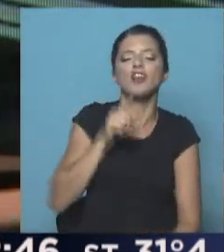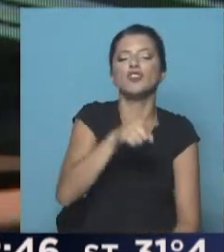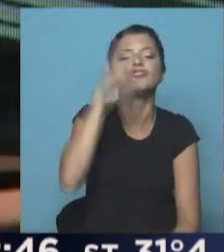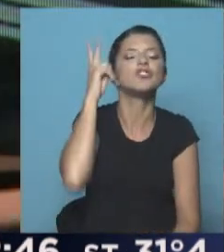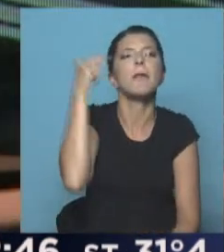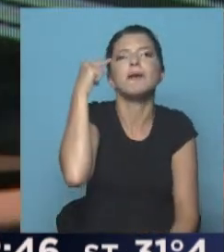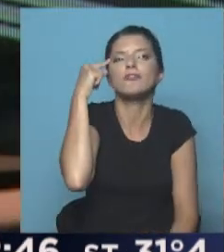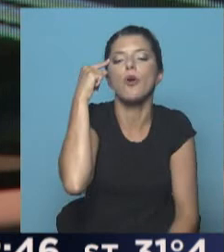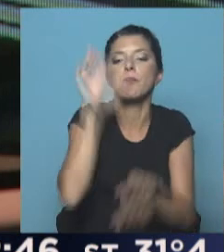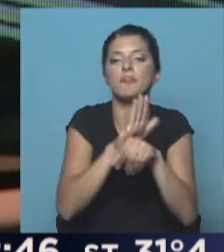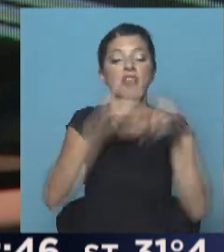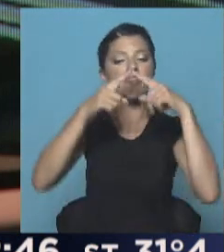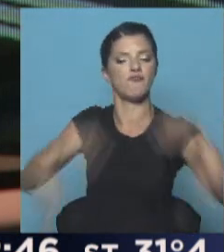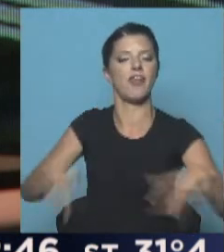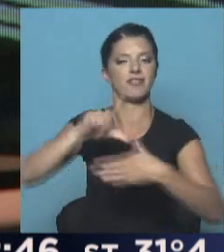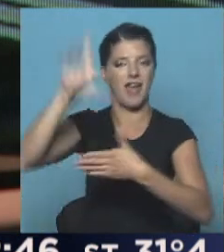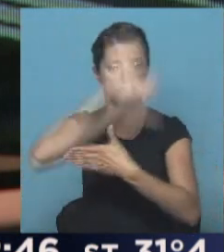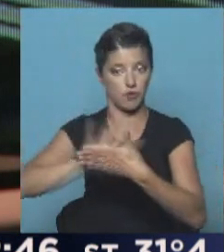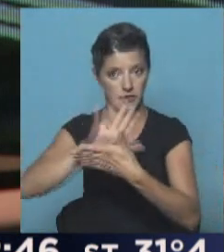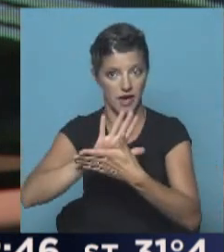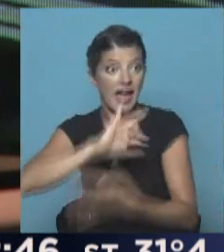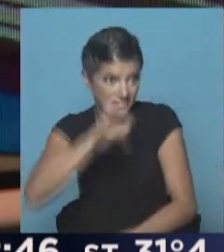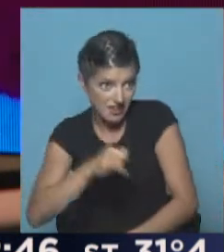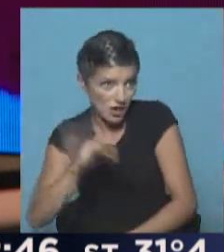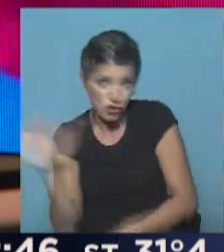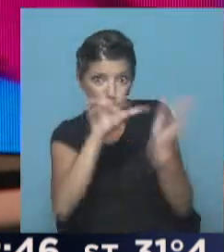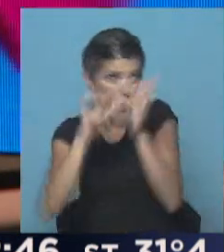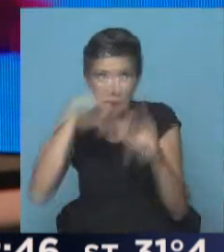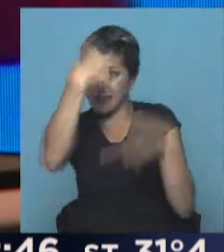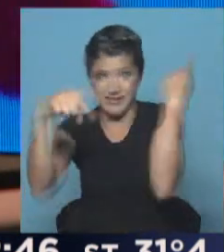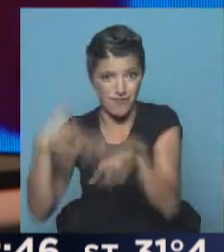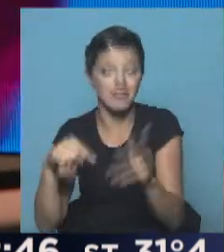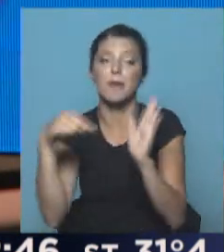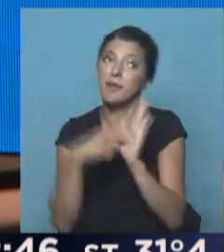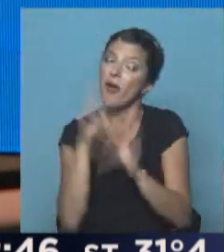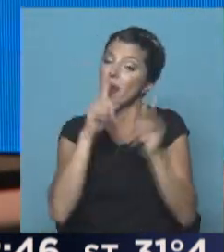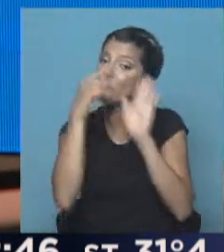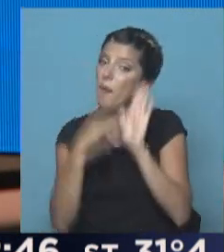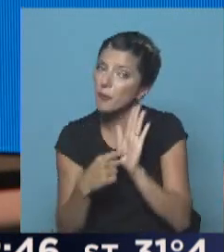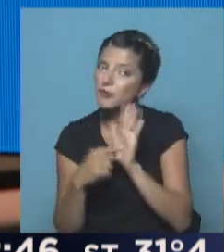chile que eran bien diferentes lo son como todos somos singulares pero en algunas cosas todavía nos parecemos